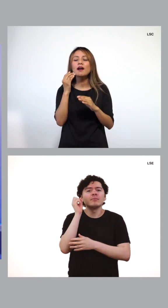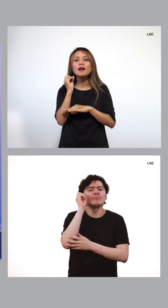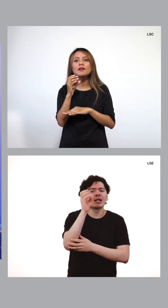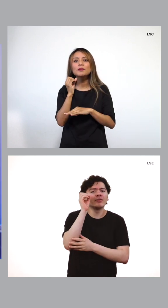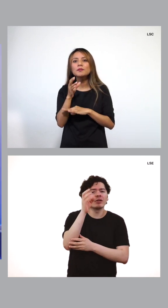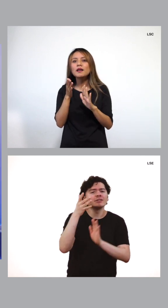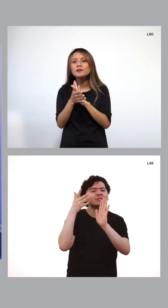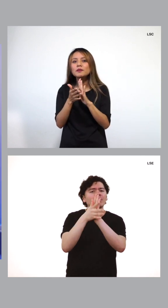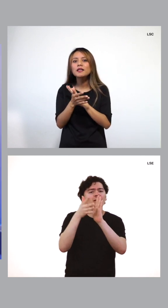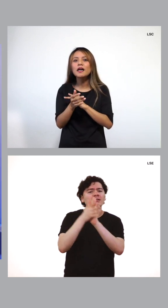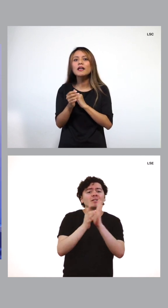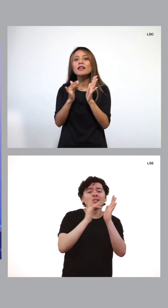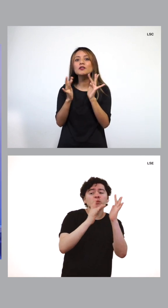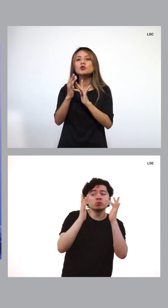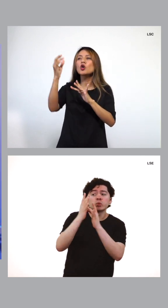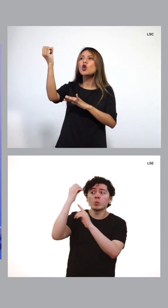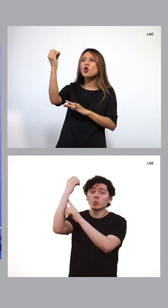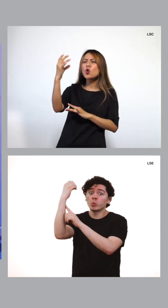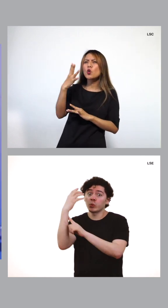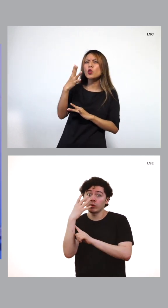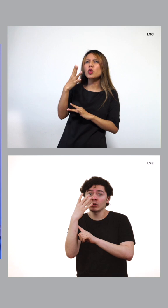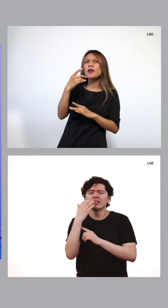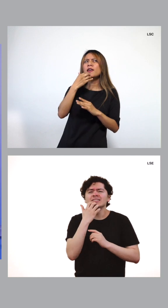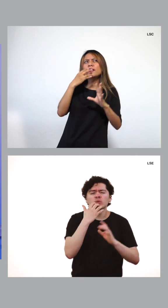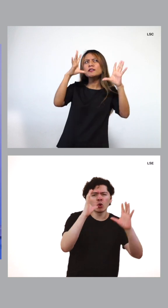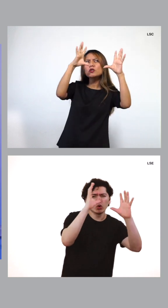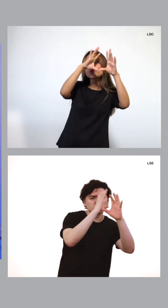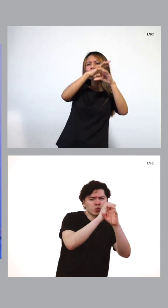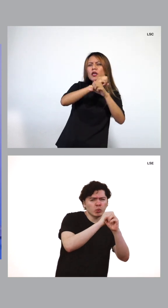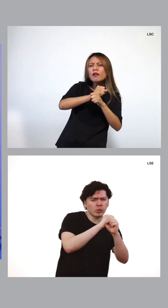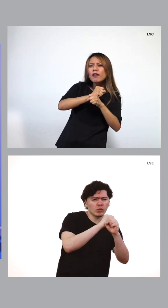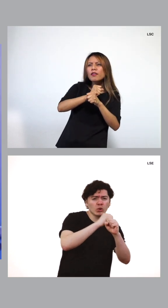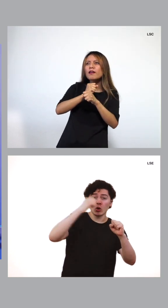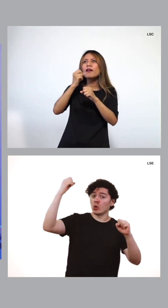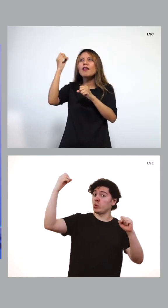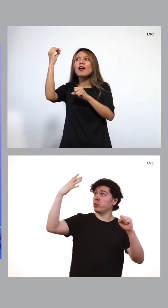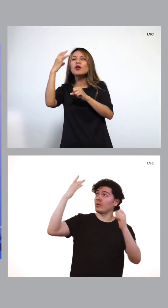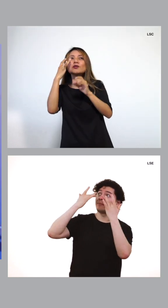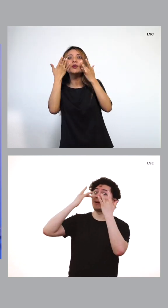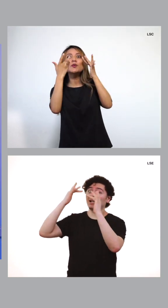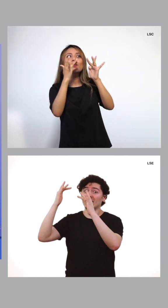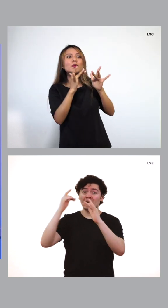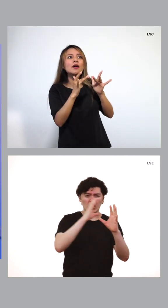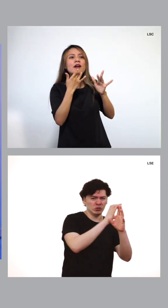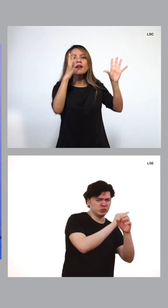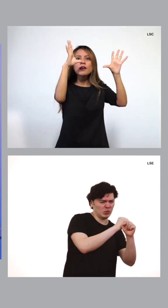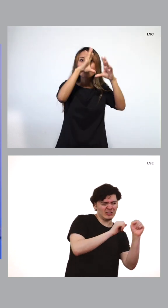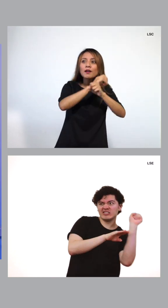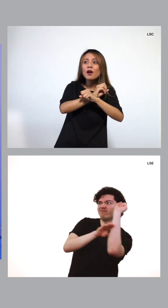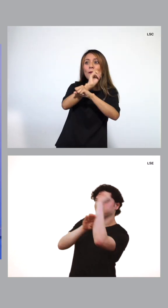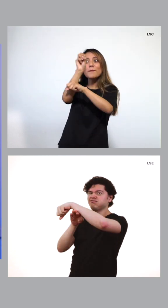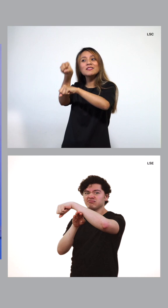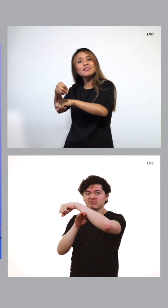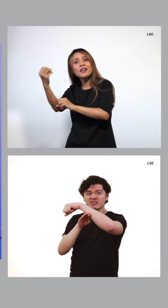luz del mundo. Y la luz brilla en las tinieblas y las tinieblas nunca pueden apagarla. Y nos habla